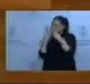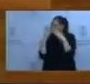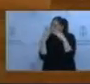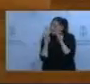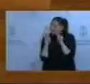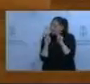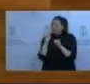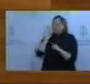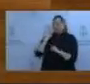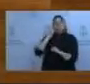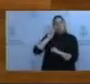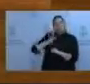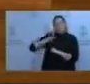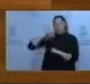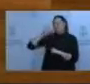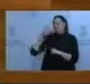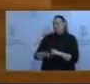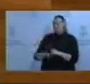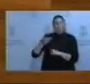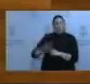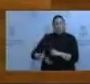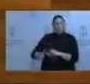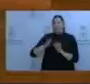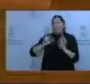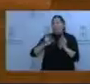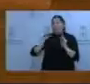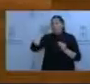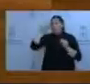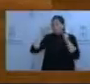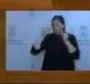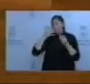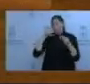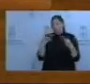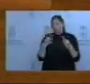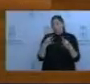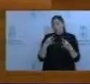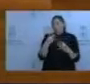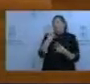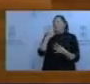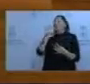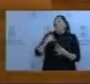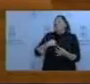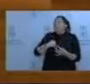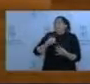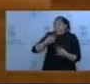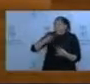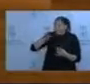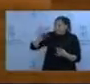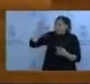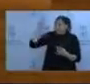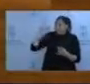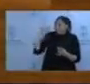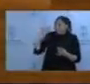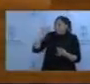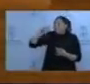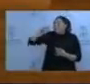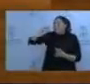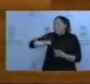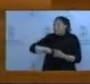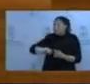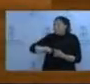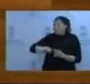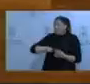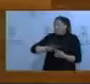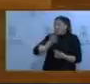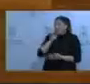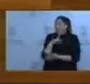vista, imprescindible. Yo les hago una reflexión. ¿Quién nos iba, por ejemplo, a decir que hace un mes íbamos a estar